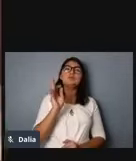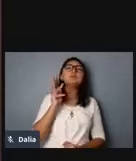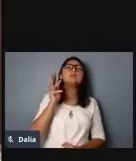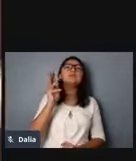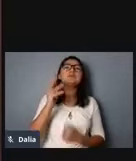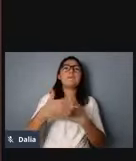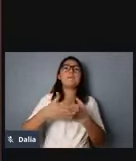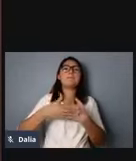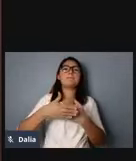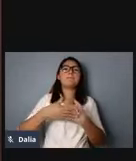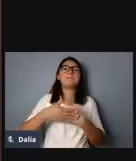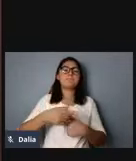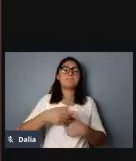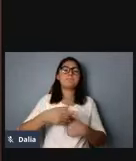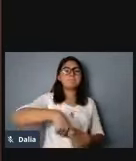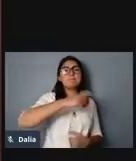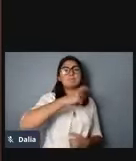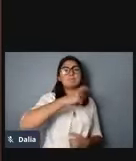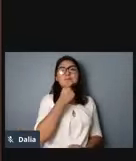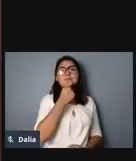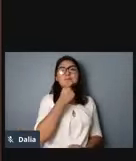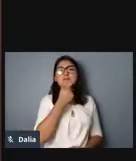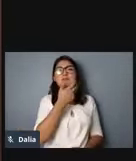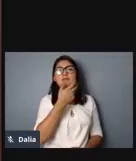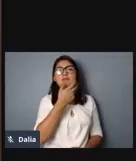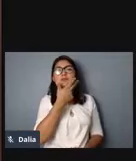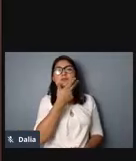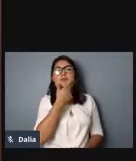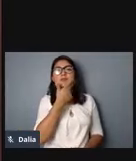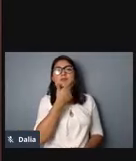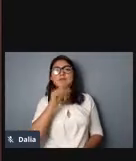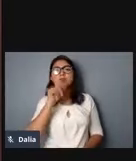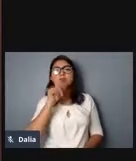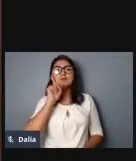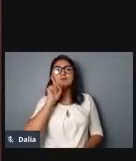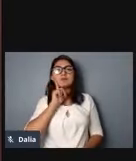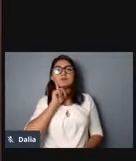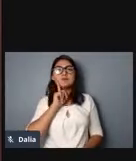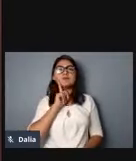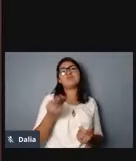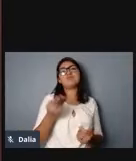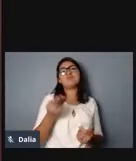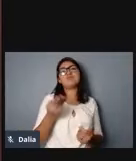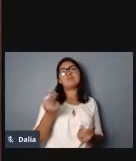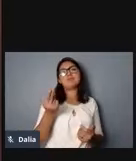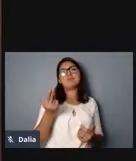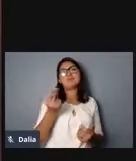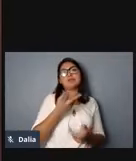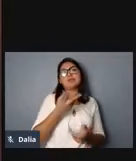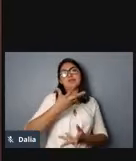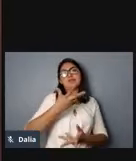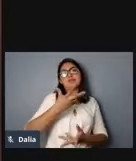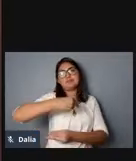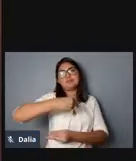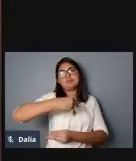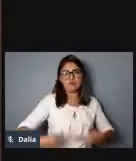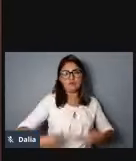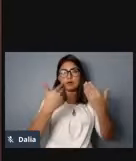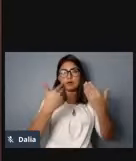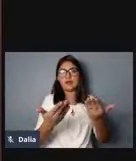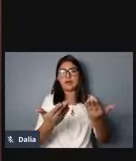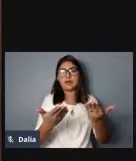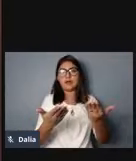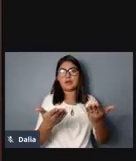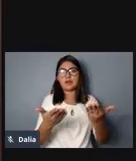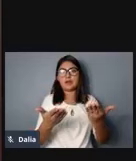que convivir allá afuera, tendrán que hacer uso de lo aprendido en casa.